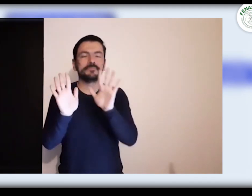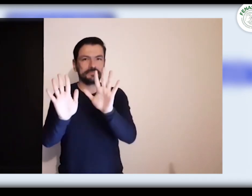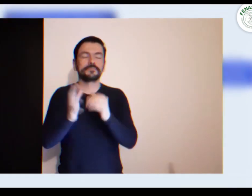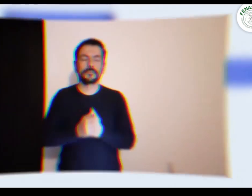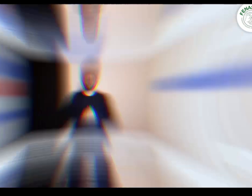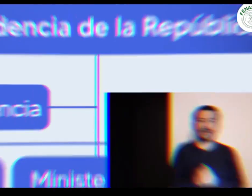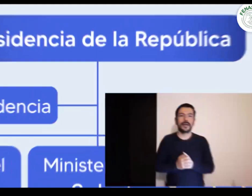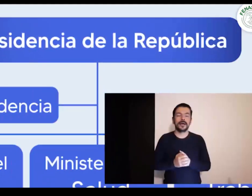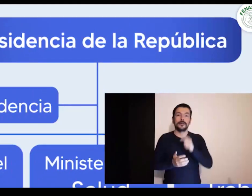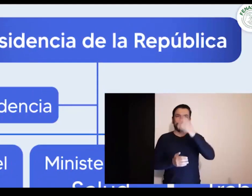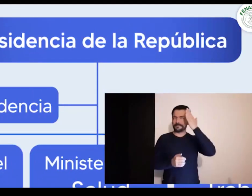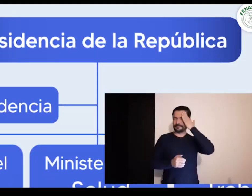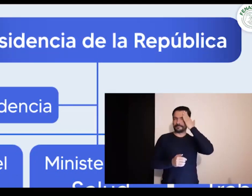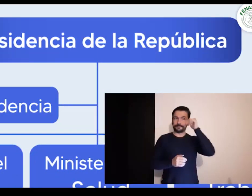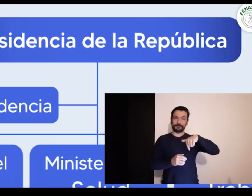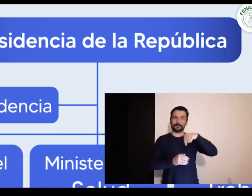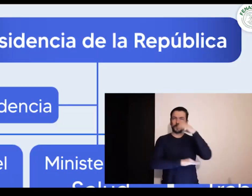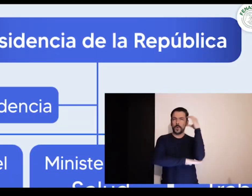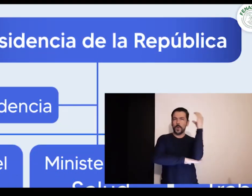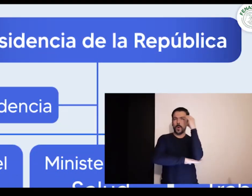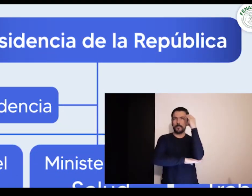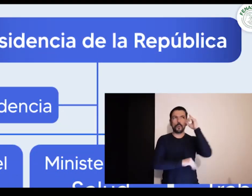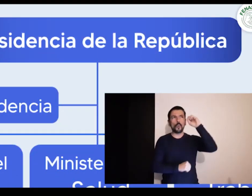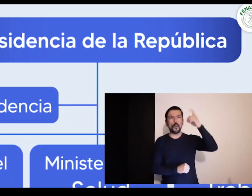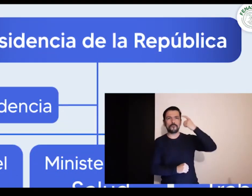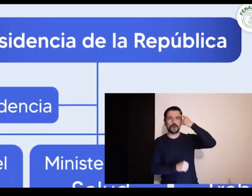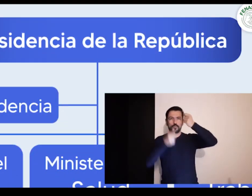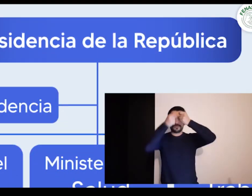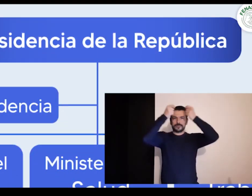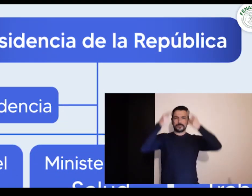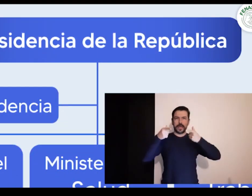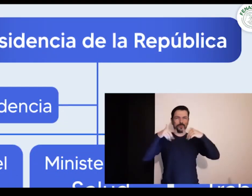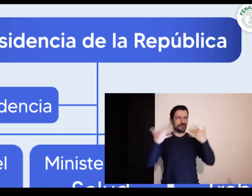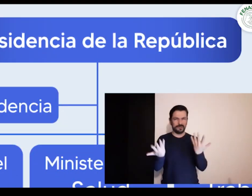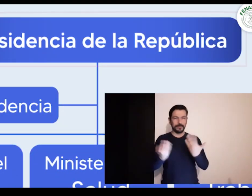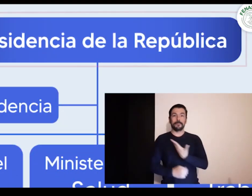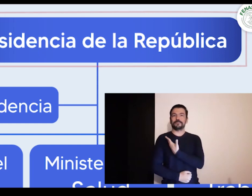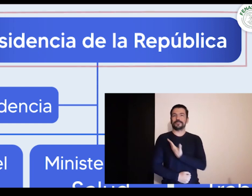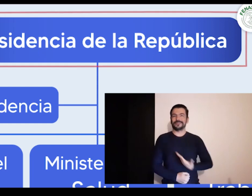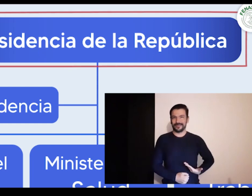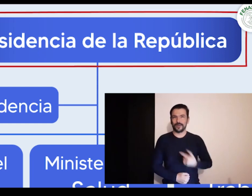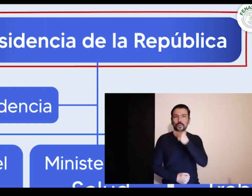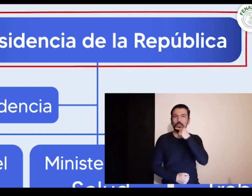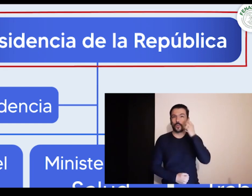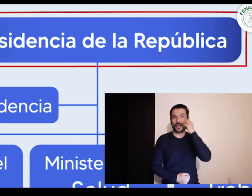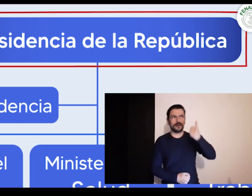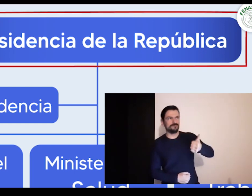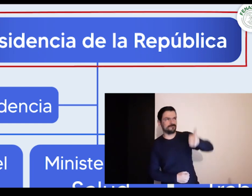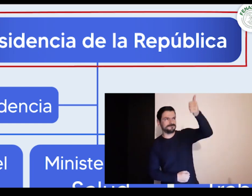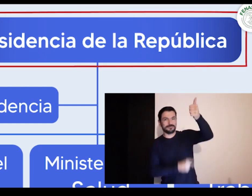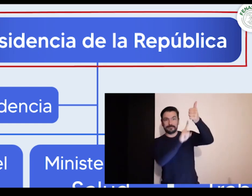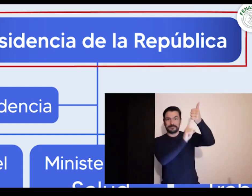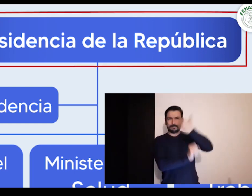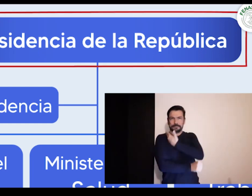Esto puede ser confuso. Por esa razón procedo a explicarles. A nivel nacional, el Ejecutivo tiene como cabeza al